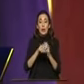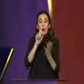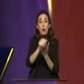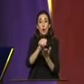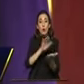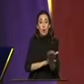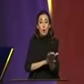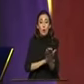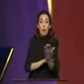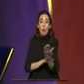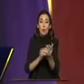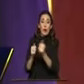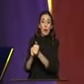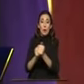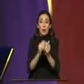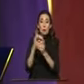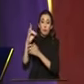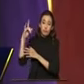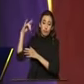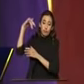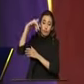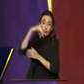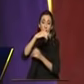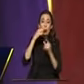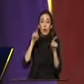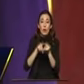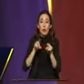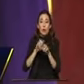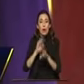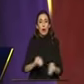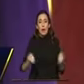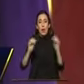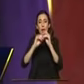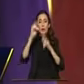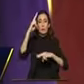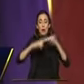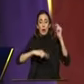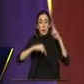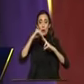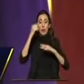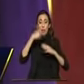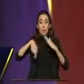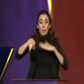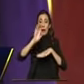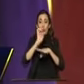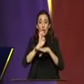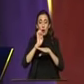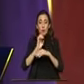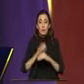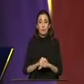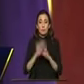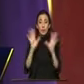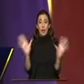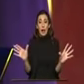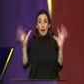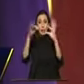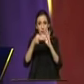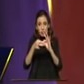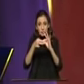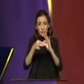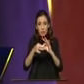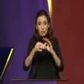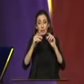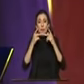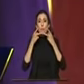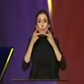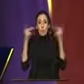de Quito y otras obras que serán concesionadas con grandes beneficios para el país. Las alianzas público-privadas